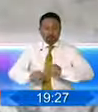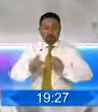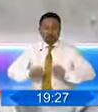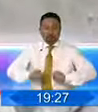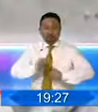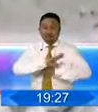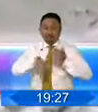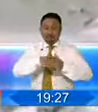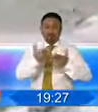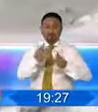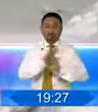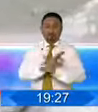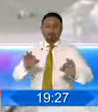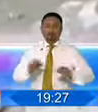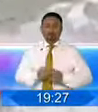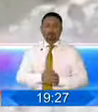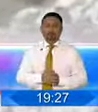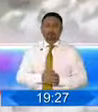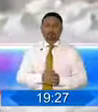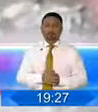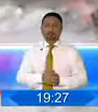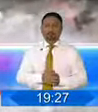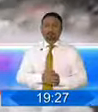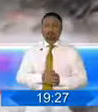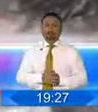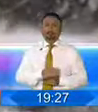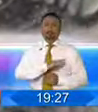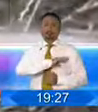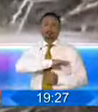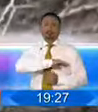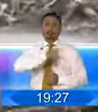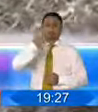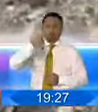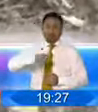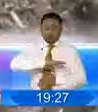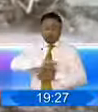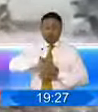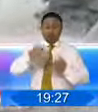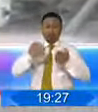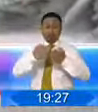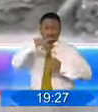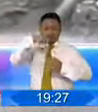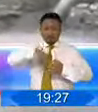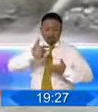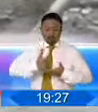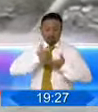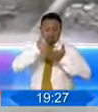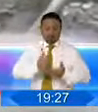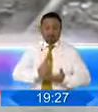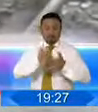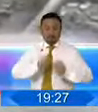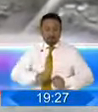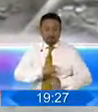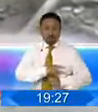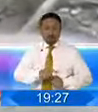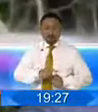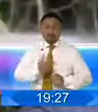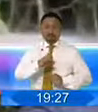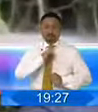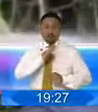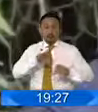maleza. Nosotros estamos, el municipio de Loja está con toda la maquinaria aquí, interviniendo para recuperar unas